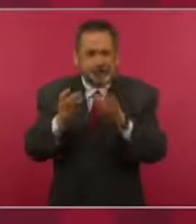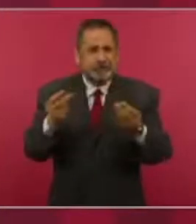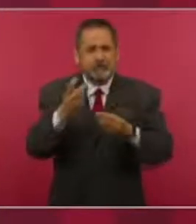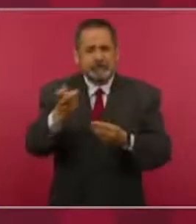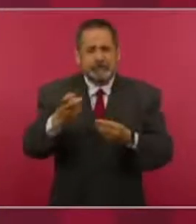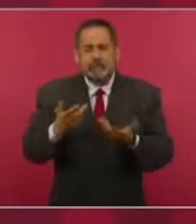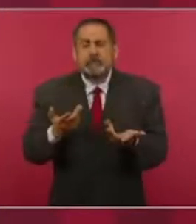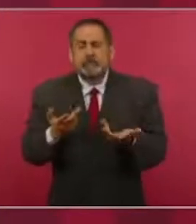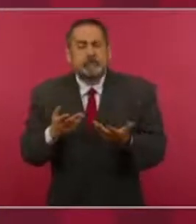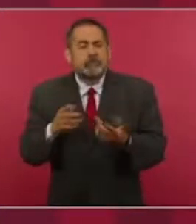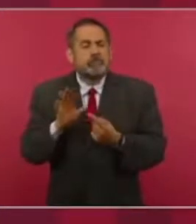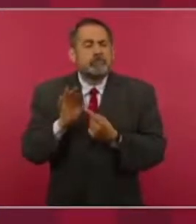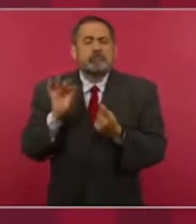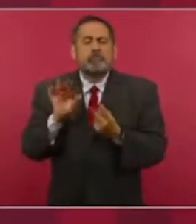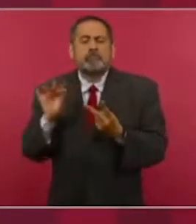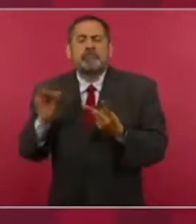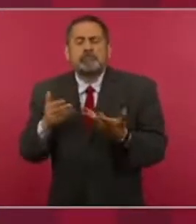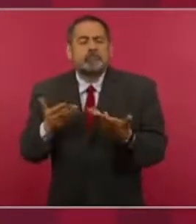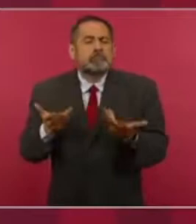buscarse una salida